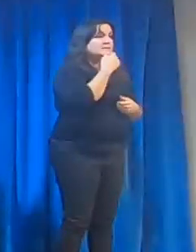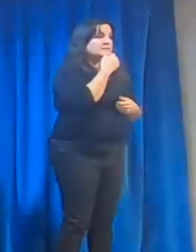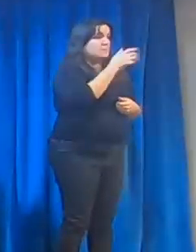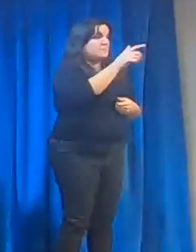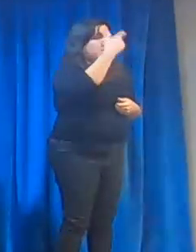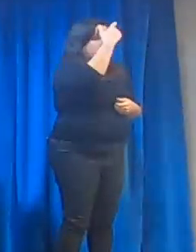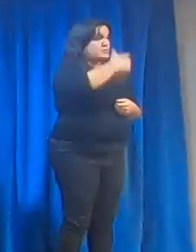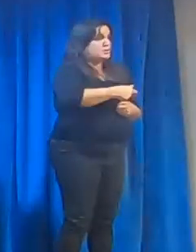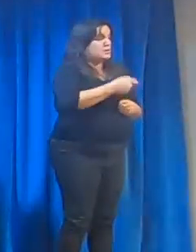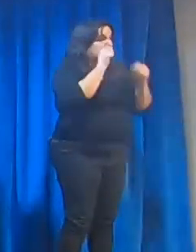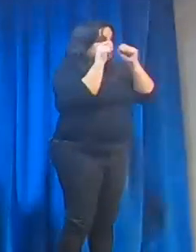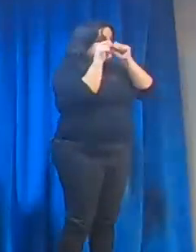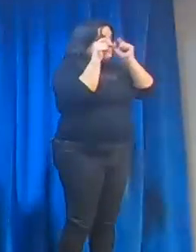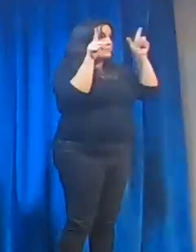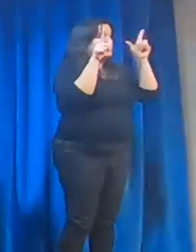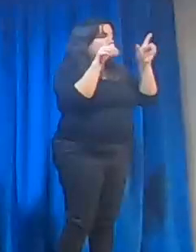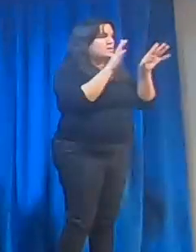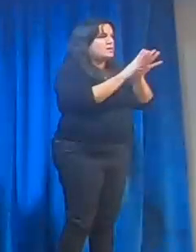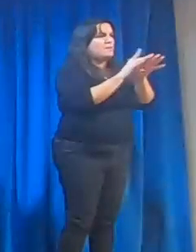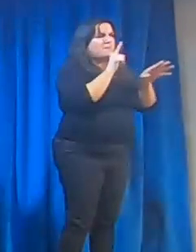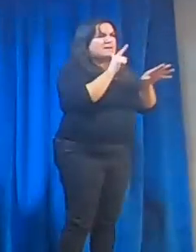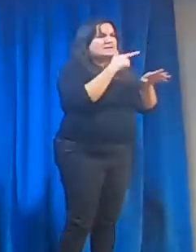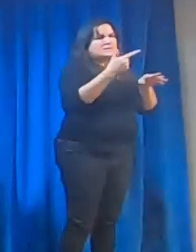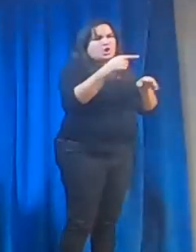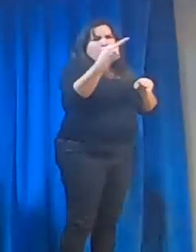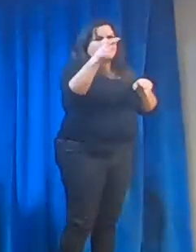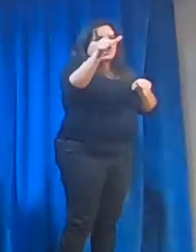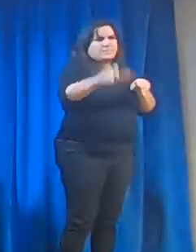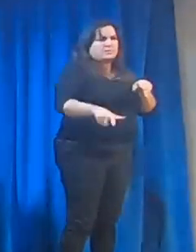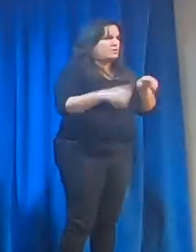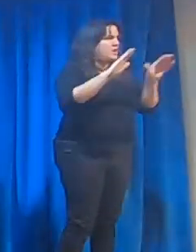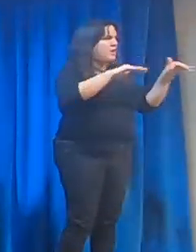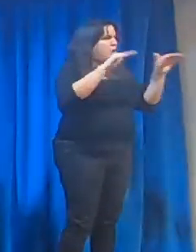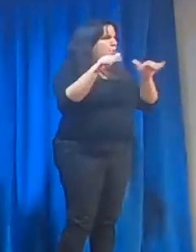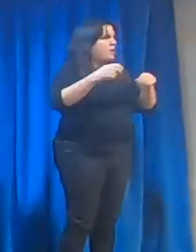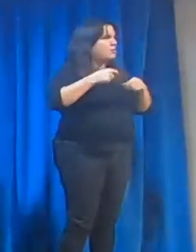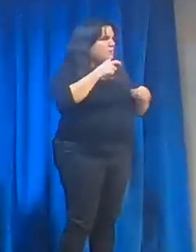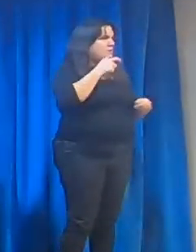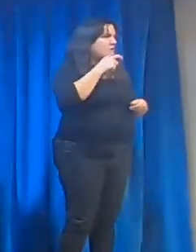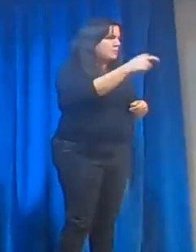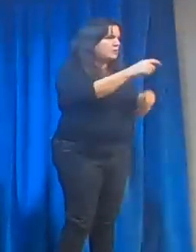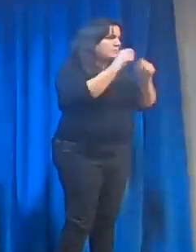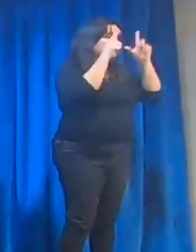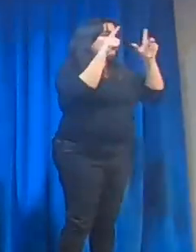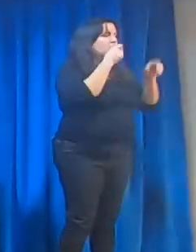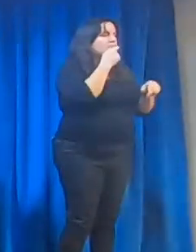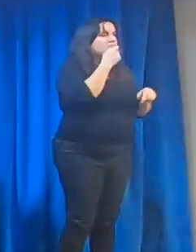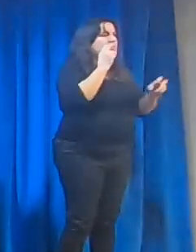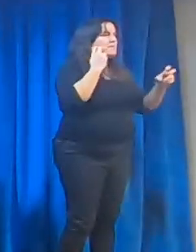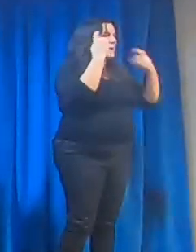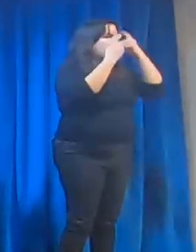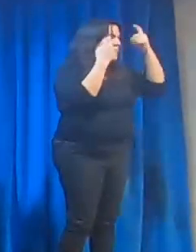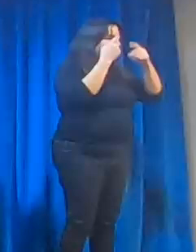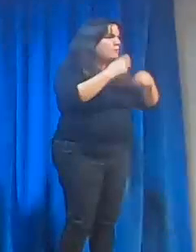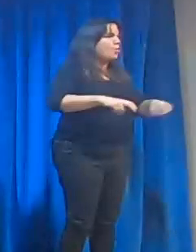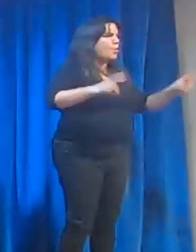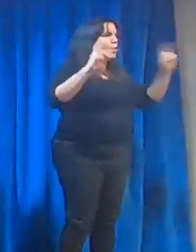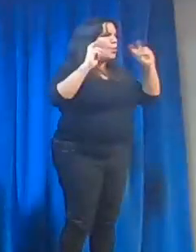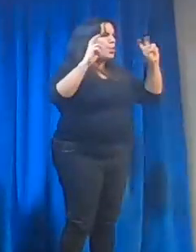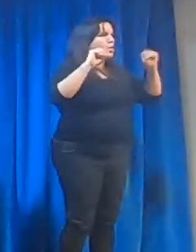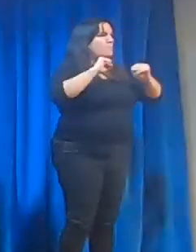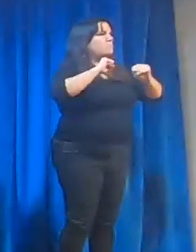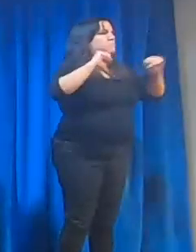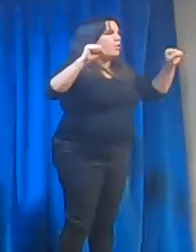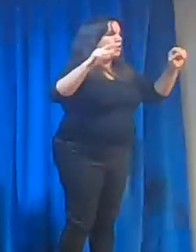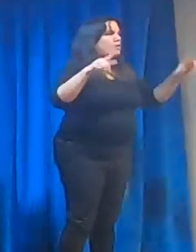ser casi algo muy parecido que hace la otra. ¿Qué sería? Imaginemos que hay un ruido muy fuerte acá, ¿no?